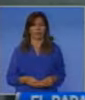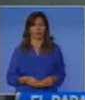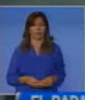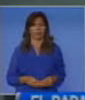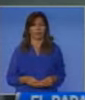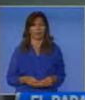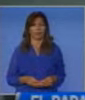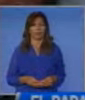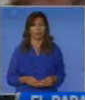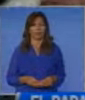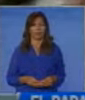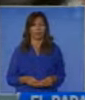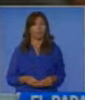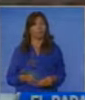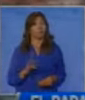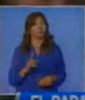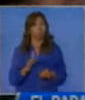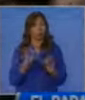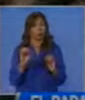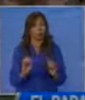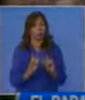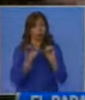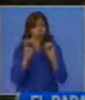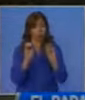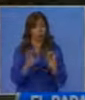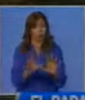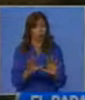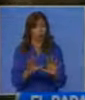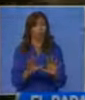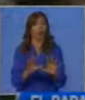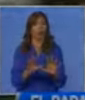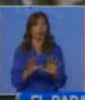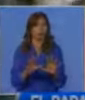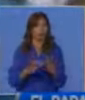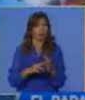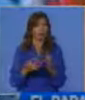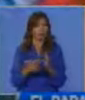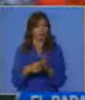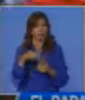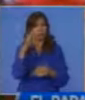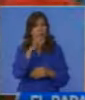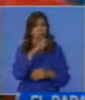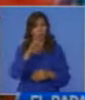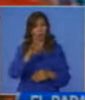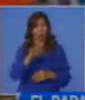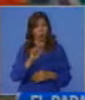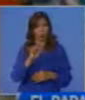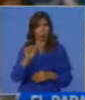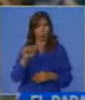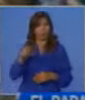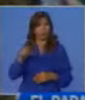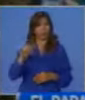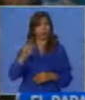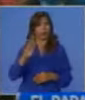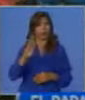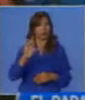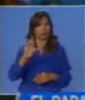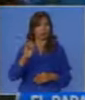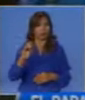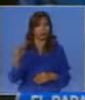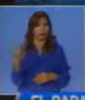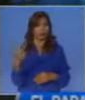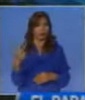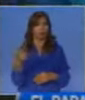sanctifice tu. Un milagro hecho santo, eso es Juan Pablo II. Advenia regnum